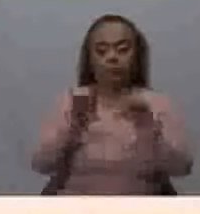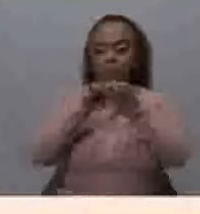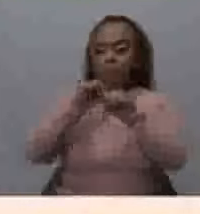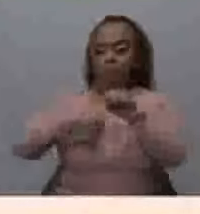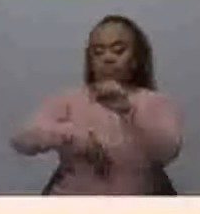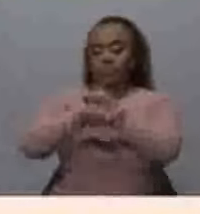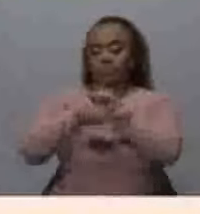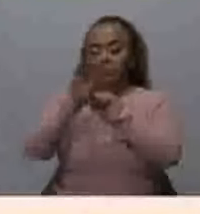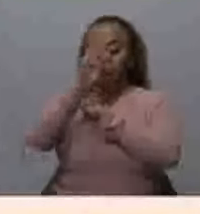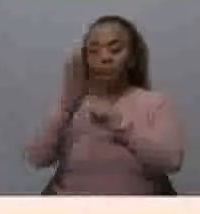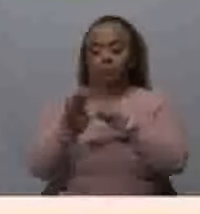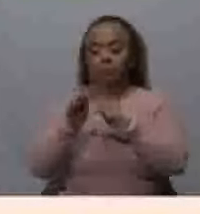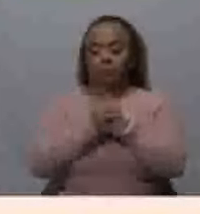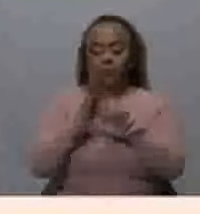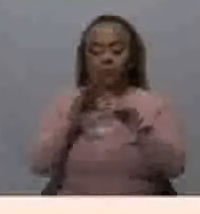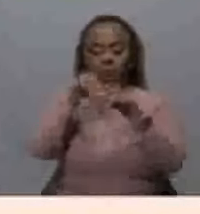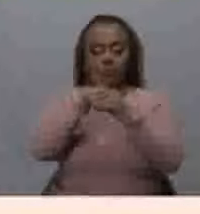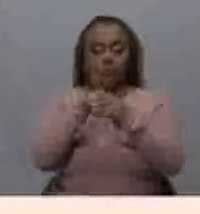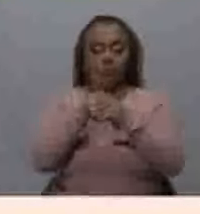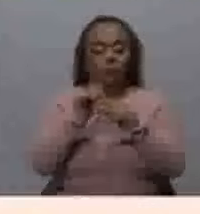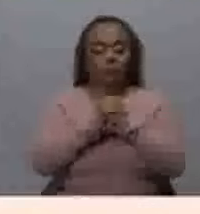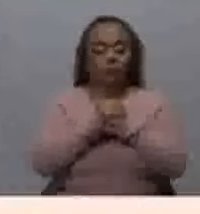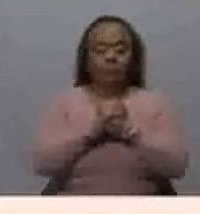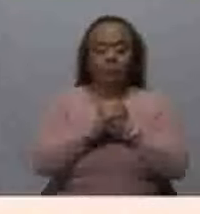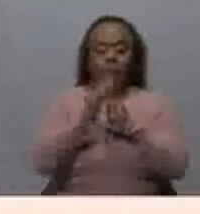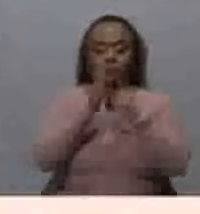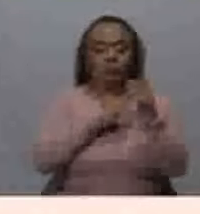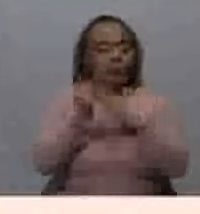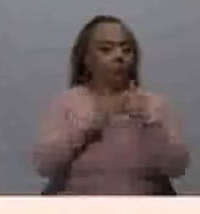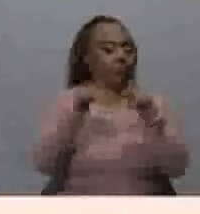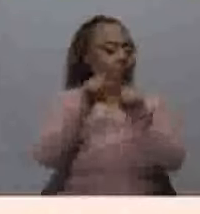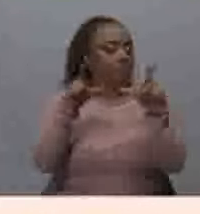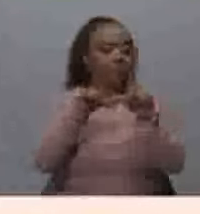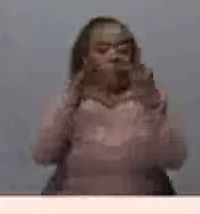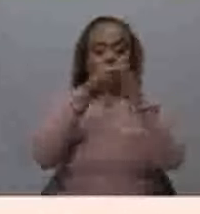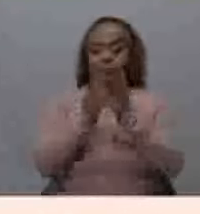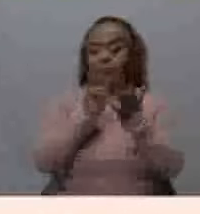de fútbol de Brasil, el Scratch de Oro, en cualquier parte